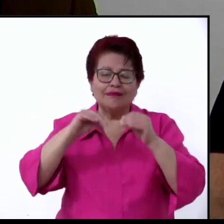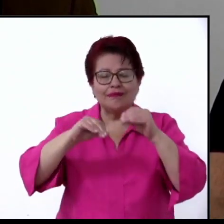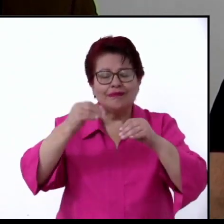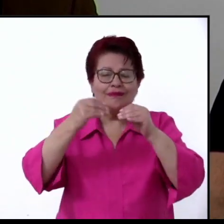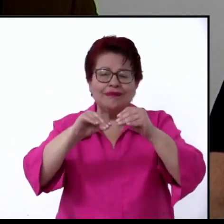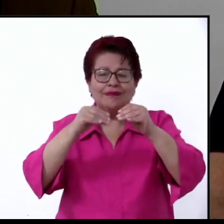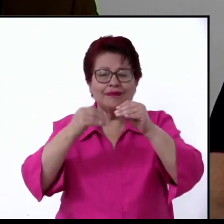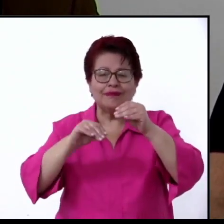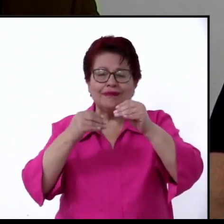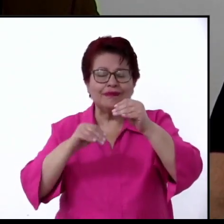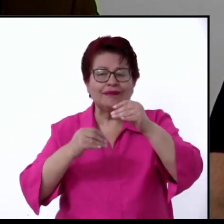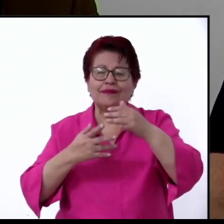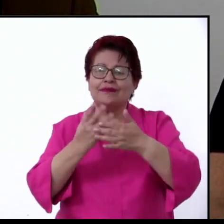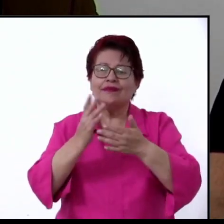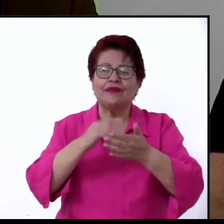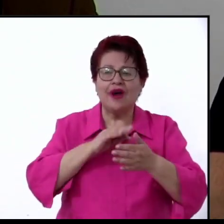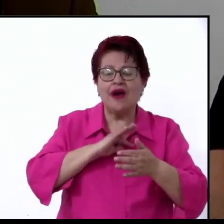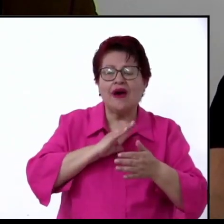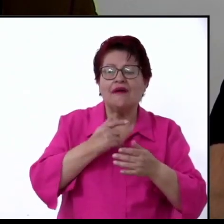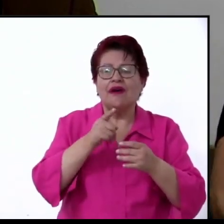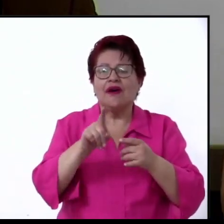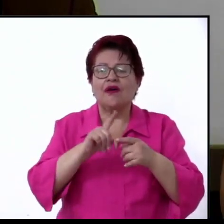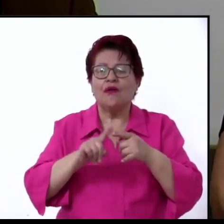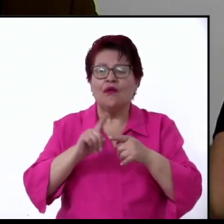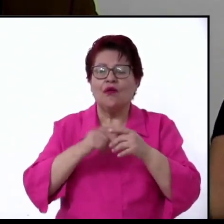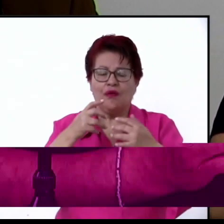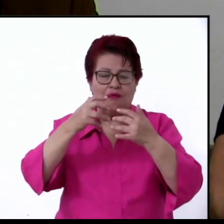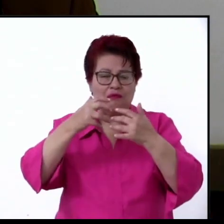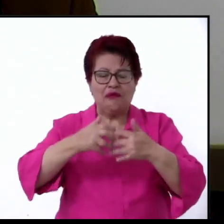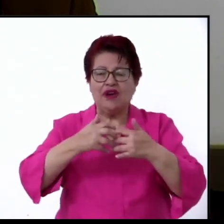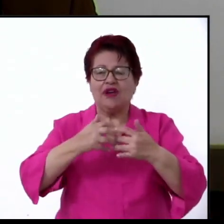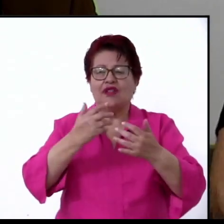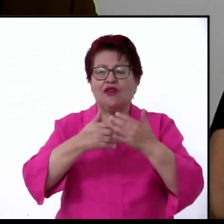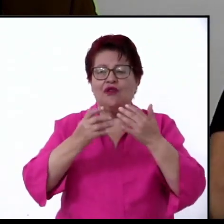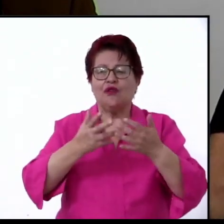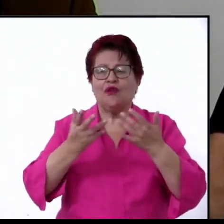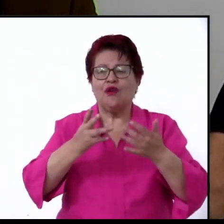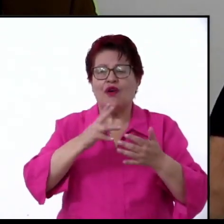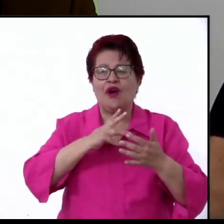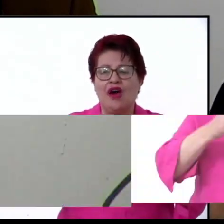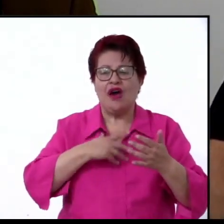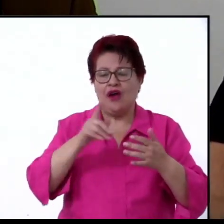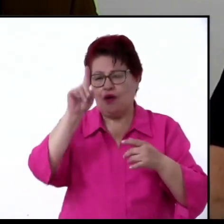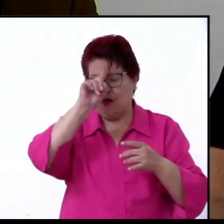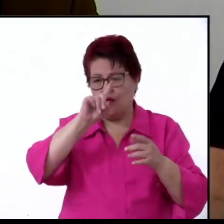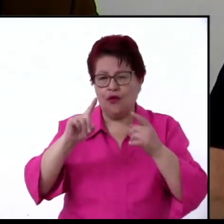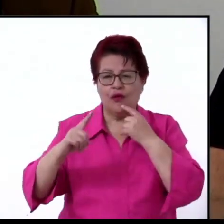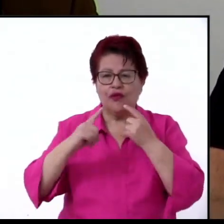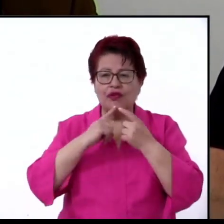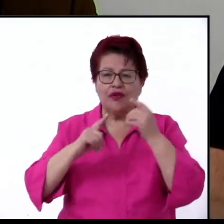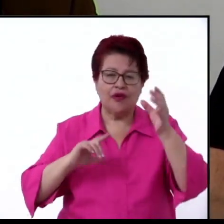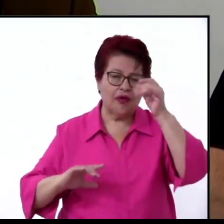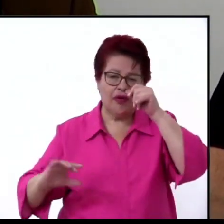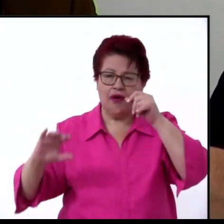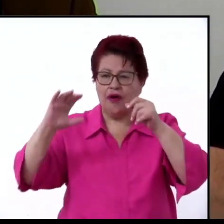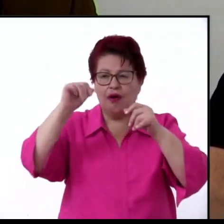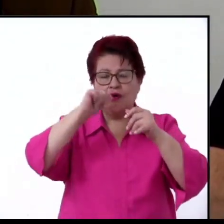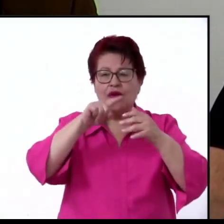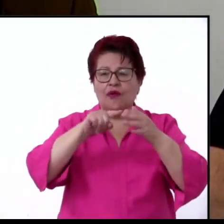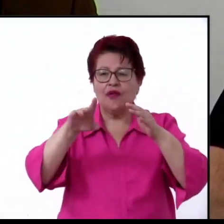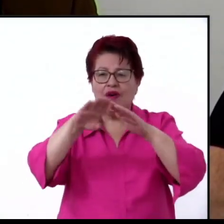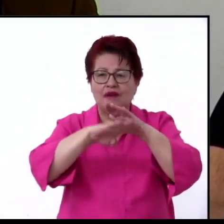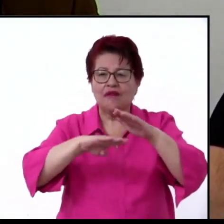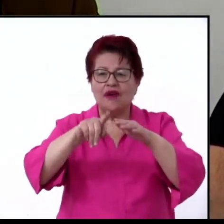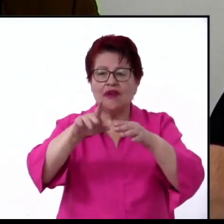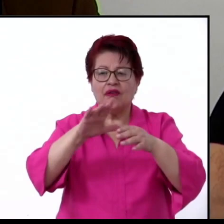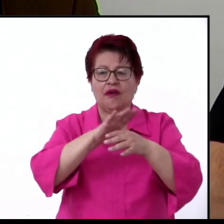que había inclusive ya un mecanismo donde se intentaba llegar a un consenso, a un acuerdo, a una base